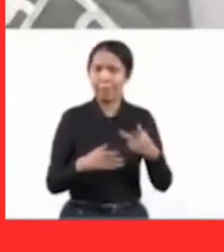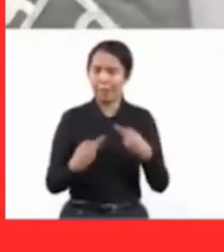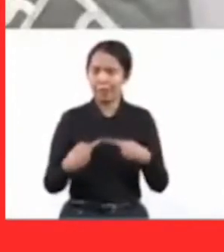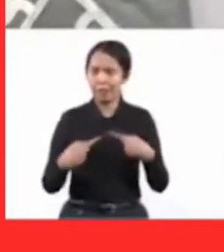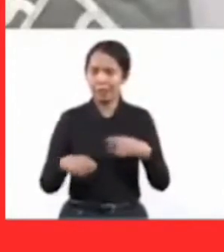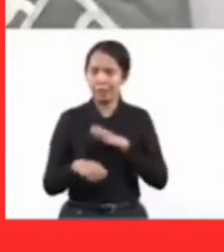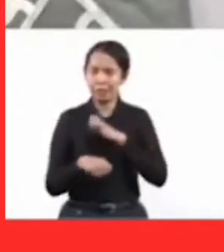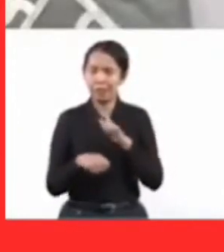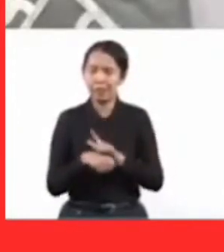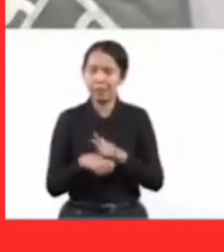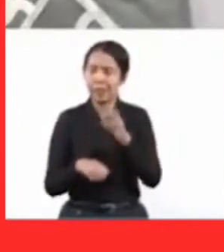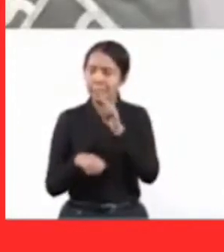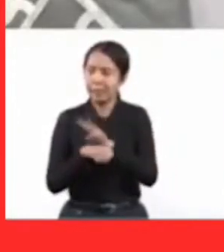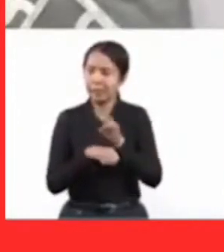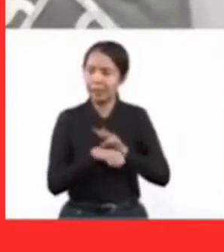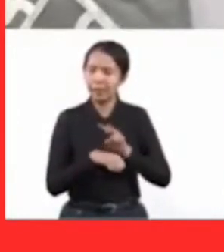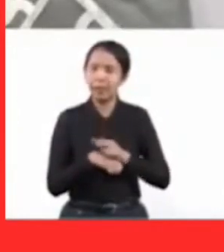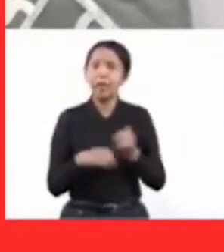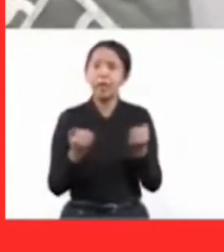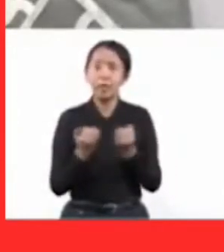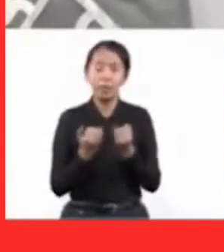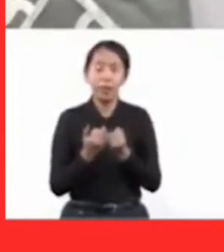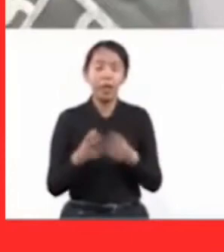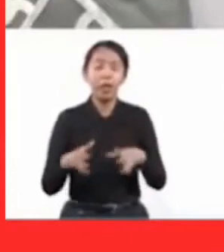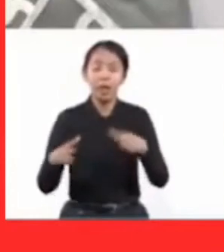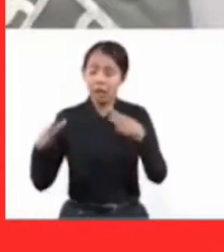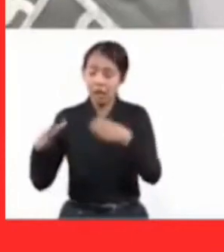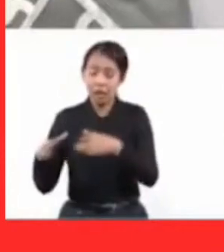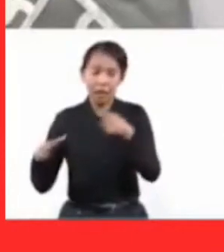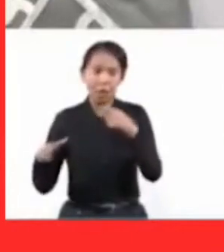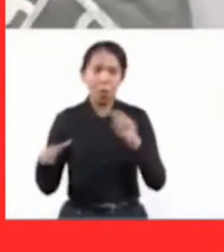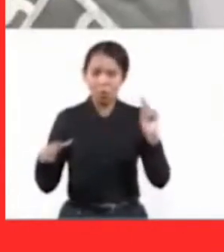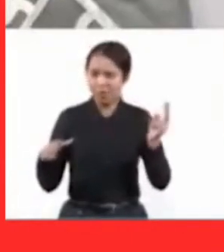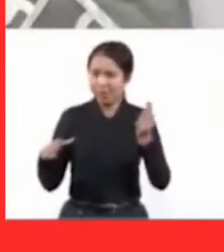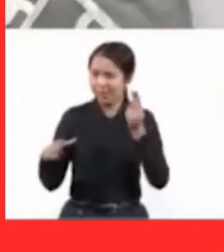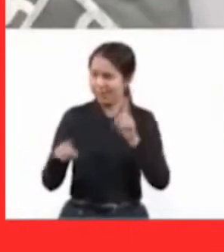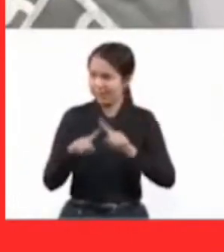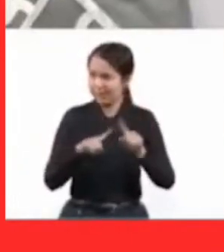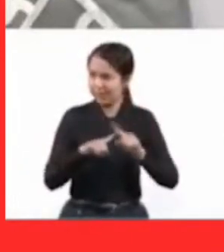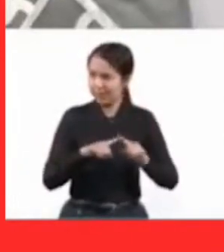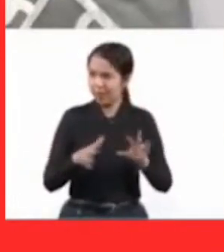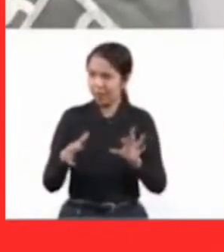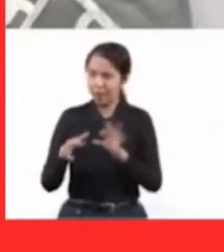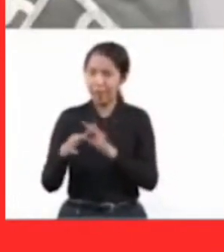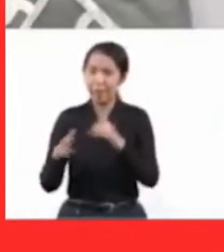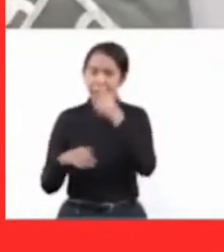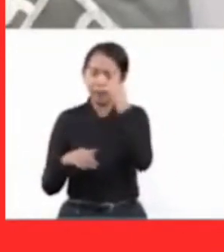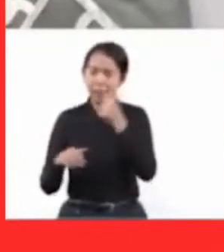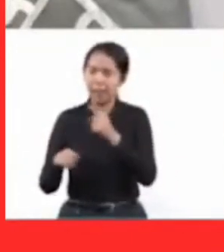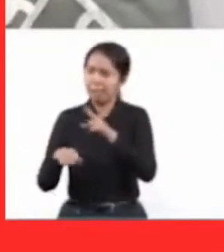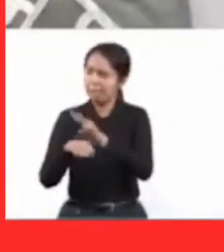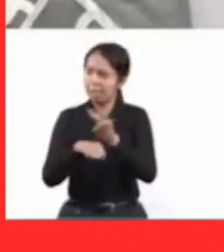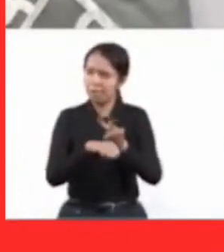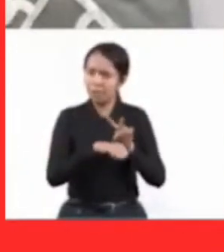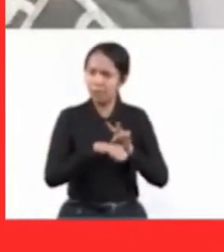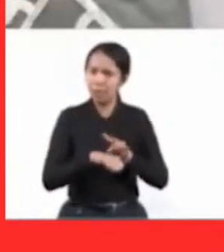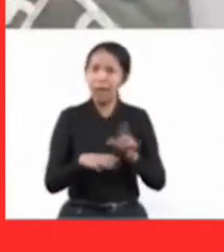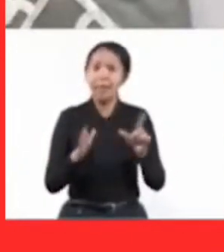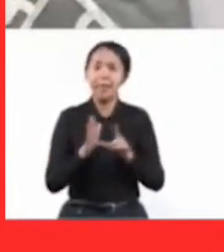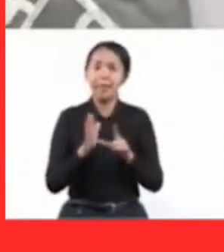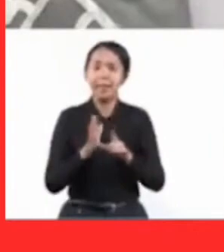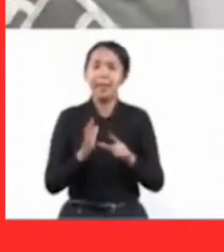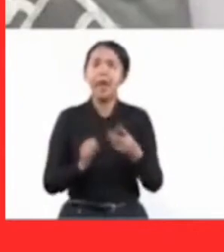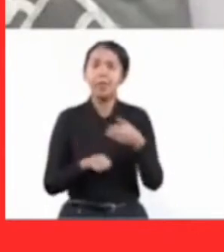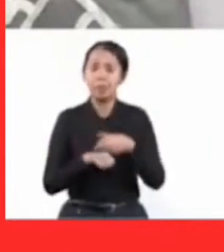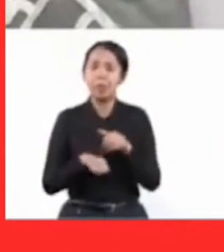aparte este comité técnico con universidades que va a permitir darle acompañamiento y supervisión, en particular a la línea